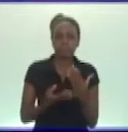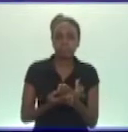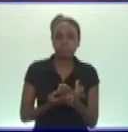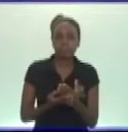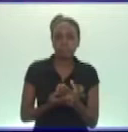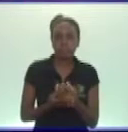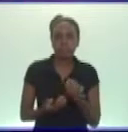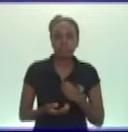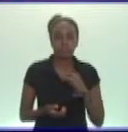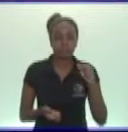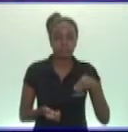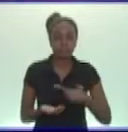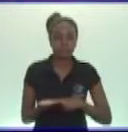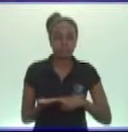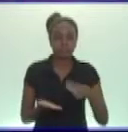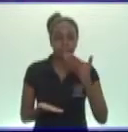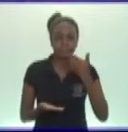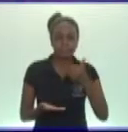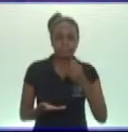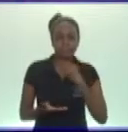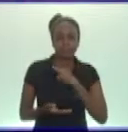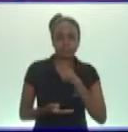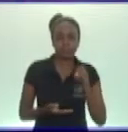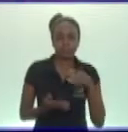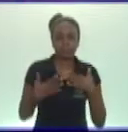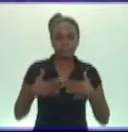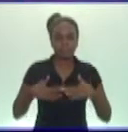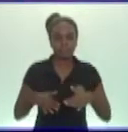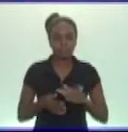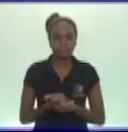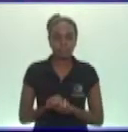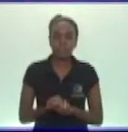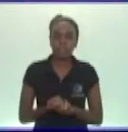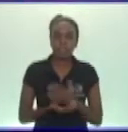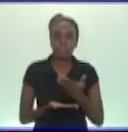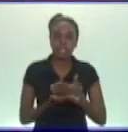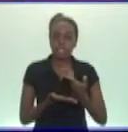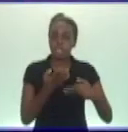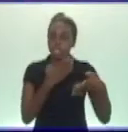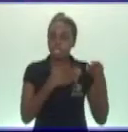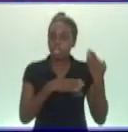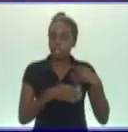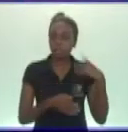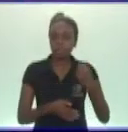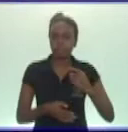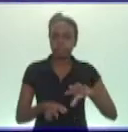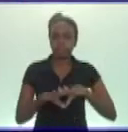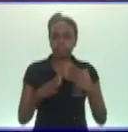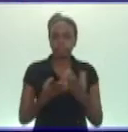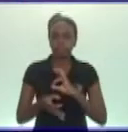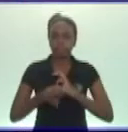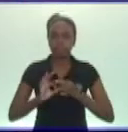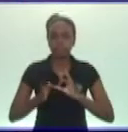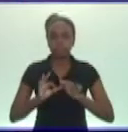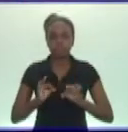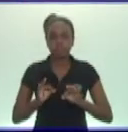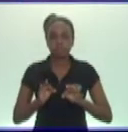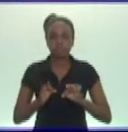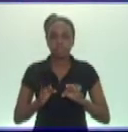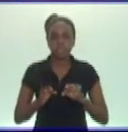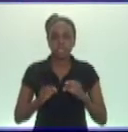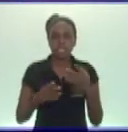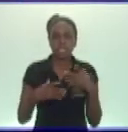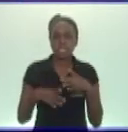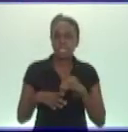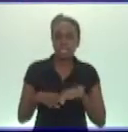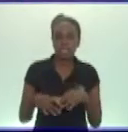buena semana para ustedes. En el encuentro anterior sistematizamos en contenidos gramaticales en lo referente a la